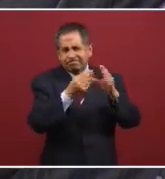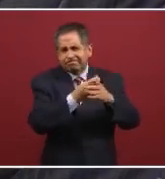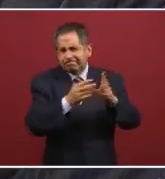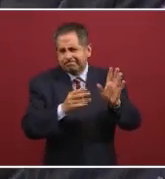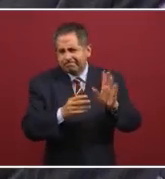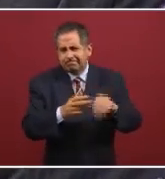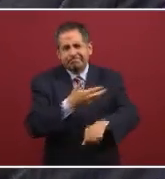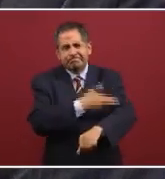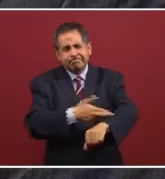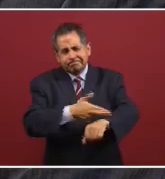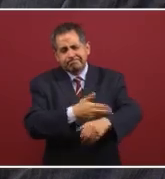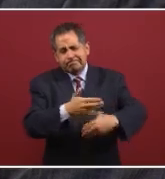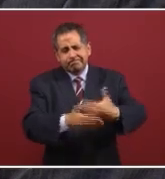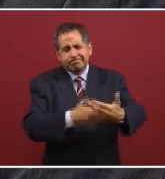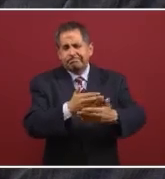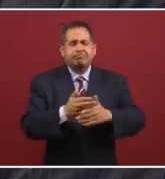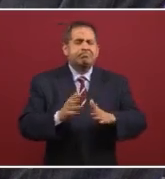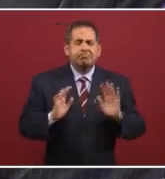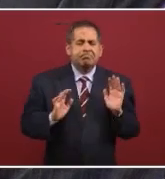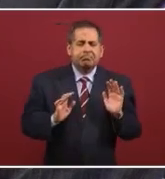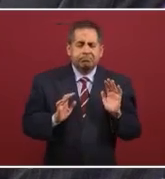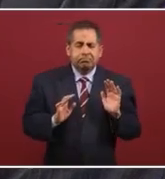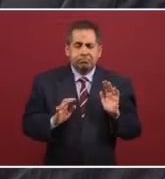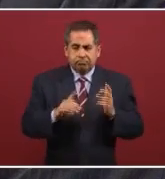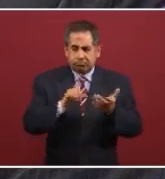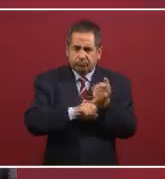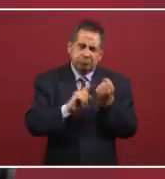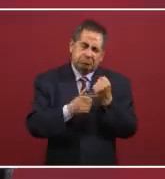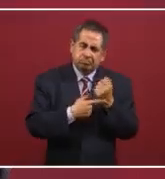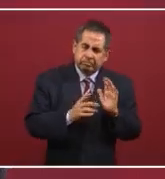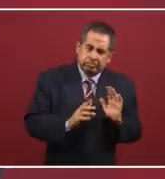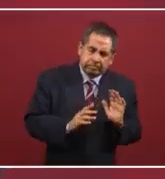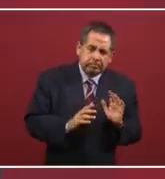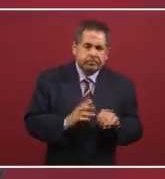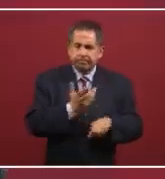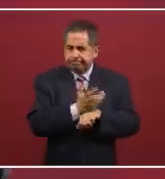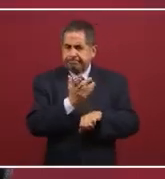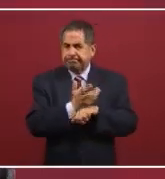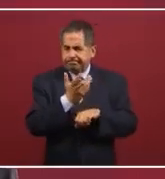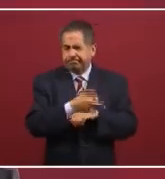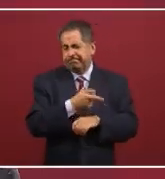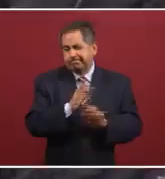de procedimiento y también de fondo en Estados